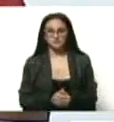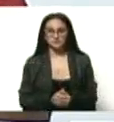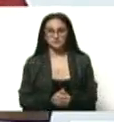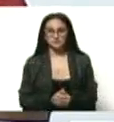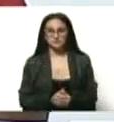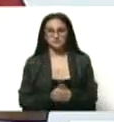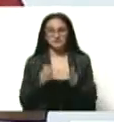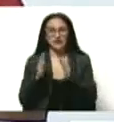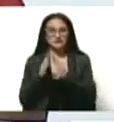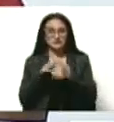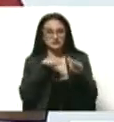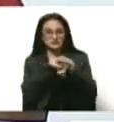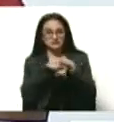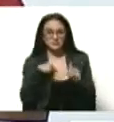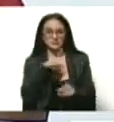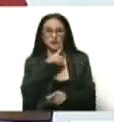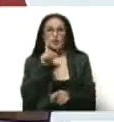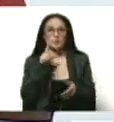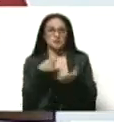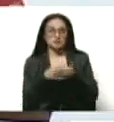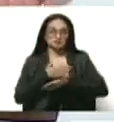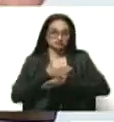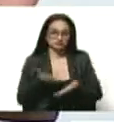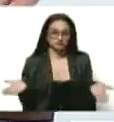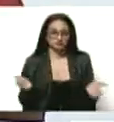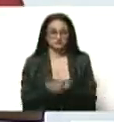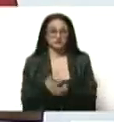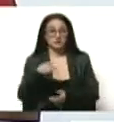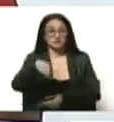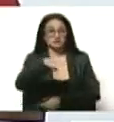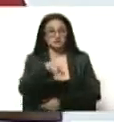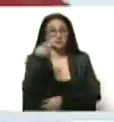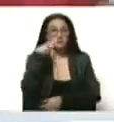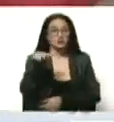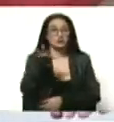casa por casa, pues, mira, aquí está mi nombre, lo pongo a la orden, y que el pueblo decida.